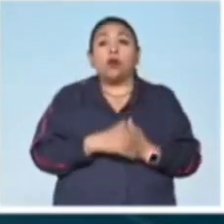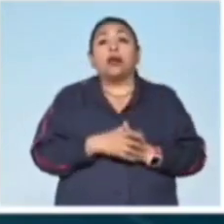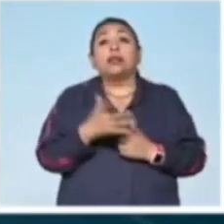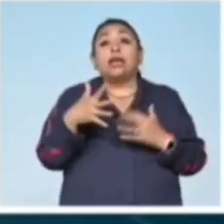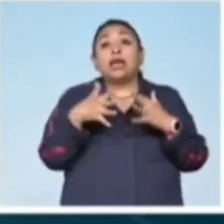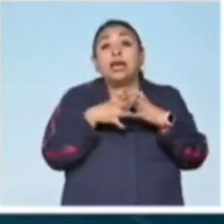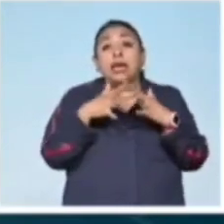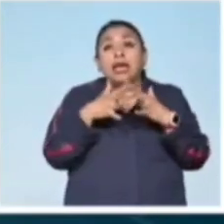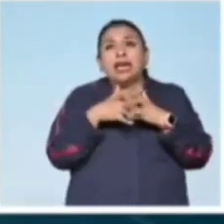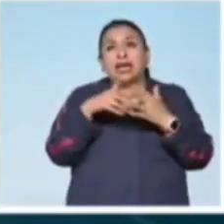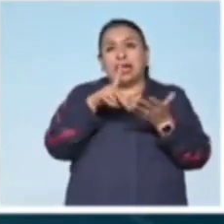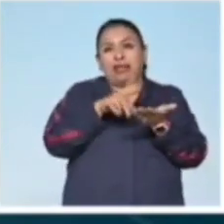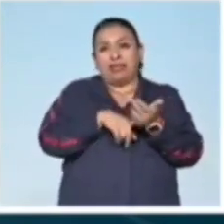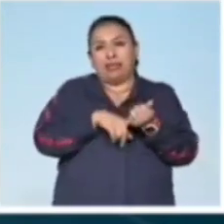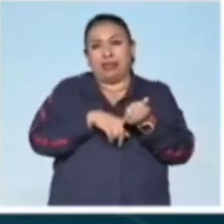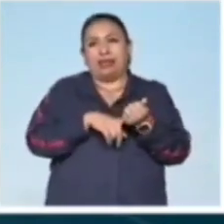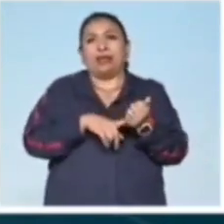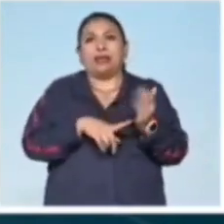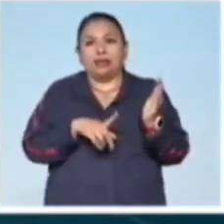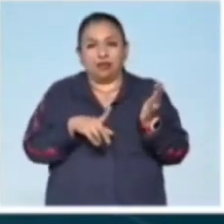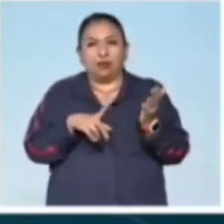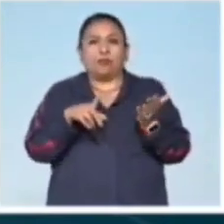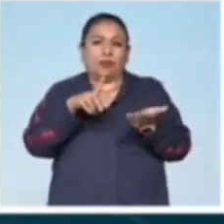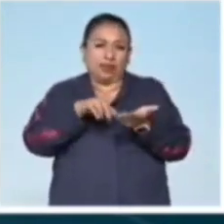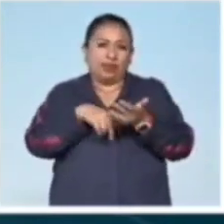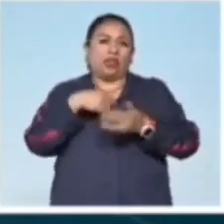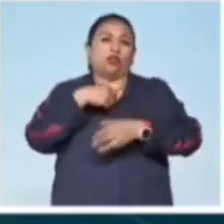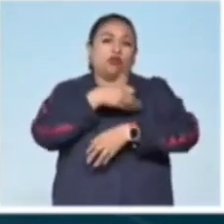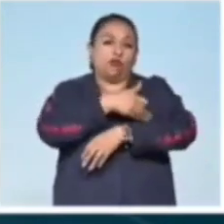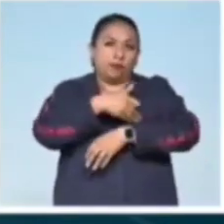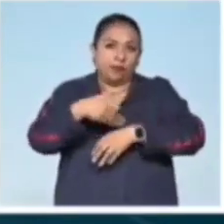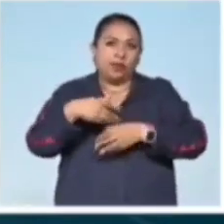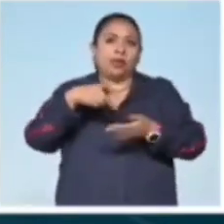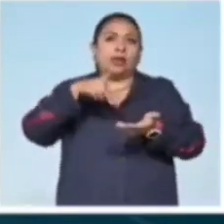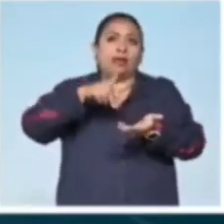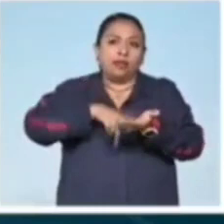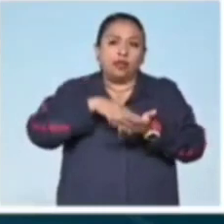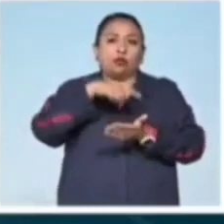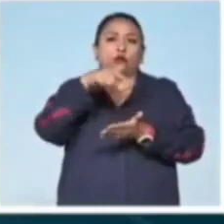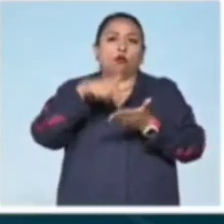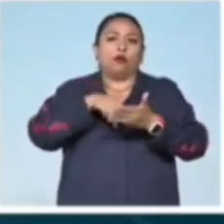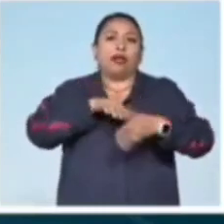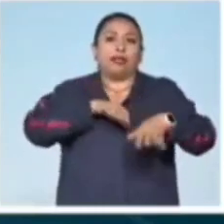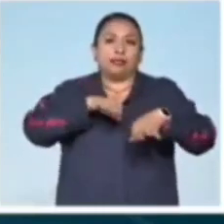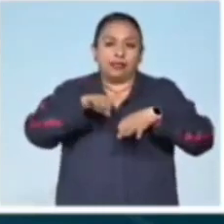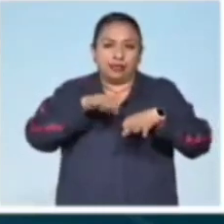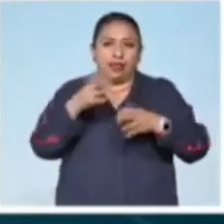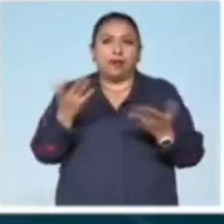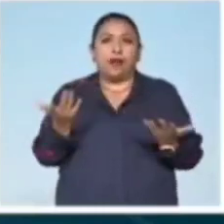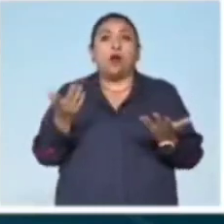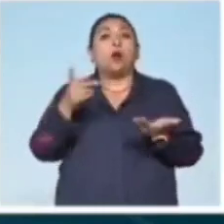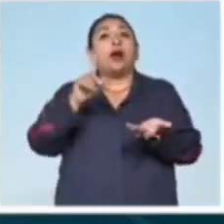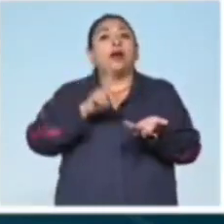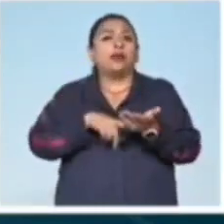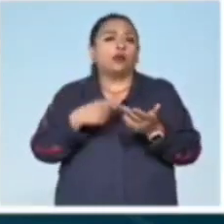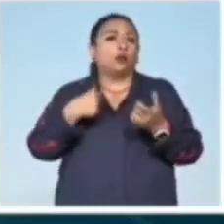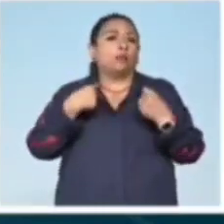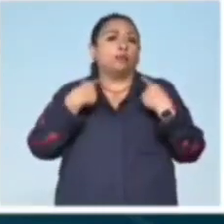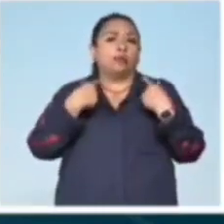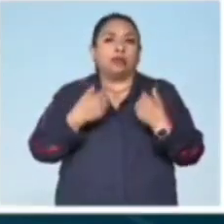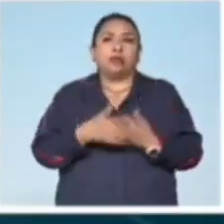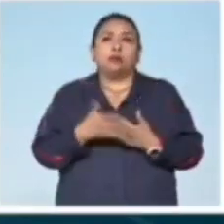Las guerras internas, dentro de la familia, dentro de los lugares de trabajo y dentro de uno